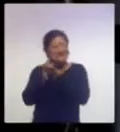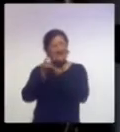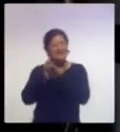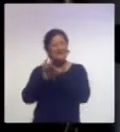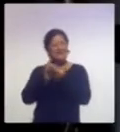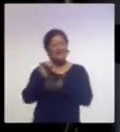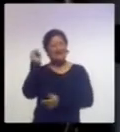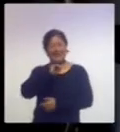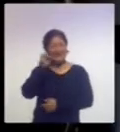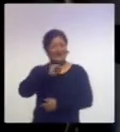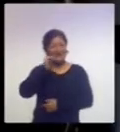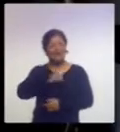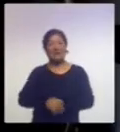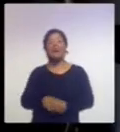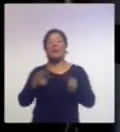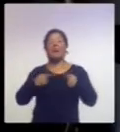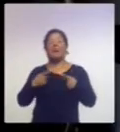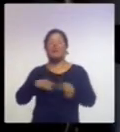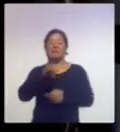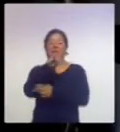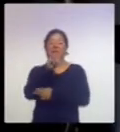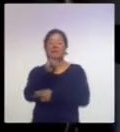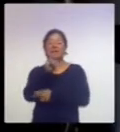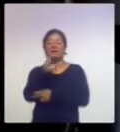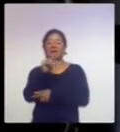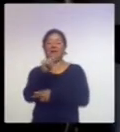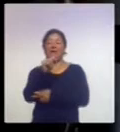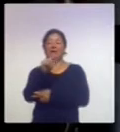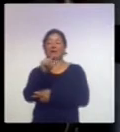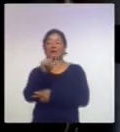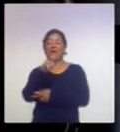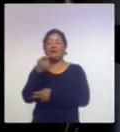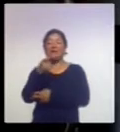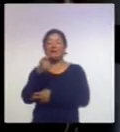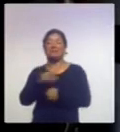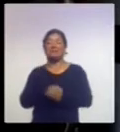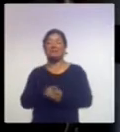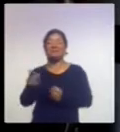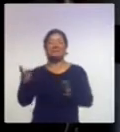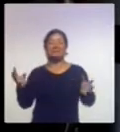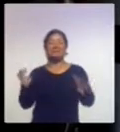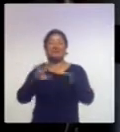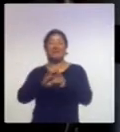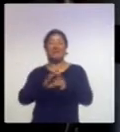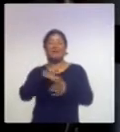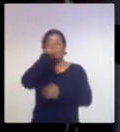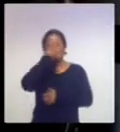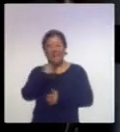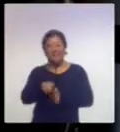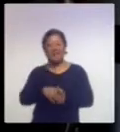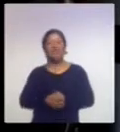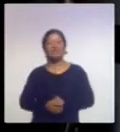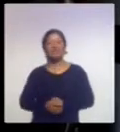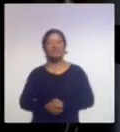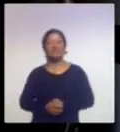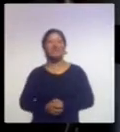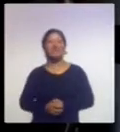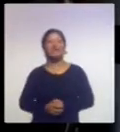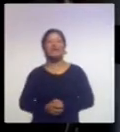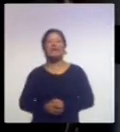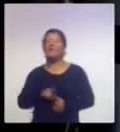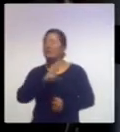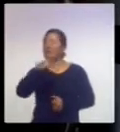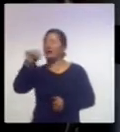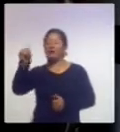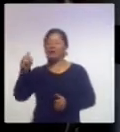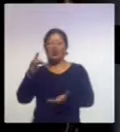momento, al personal de Icatlax, al personal de vinculación de Icatlax, también a quienes nos han apoyado